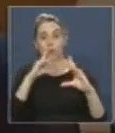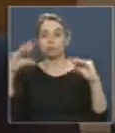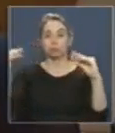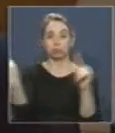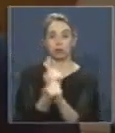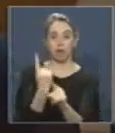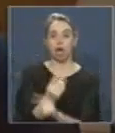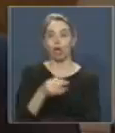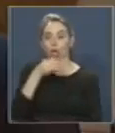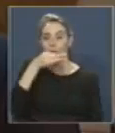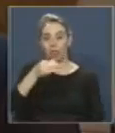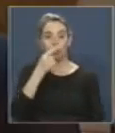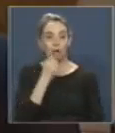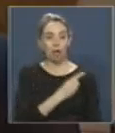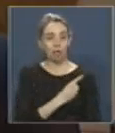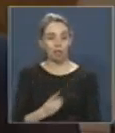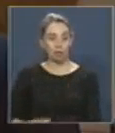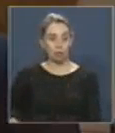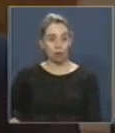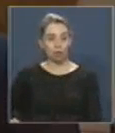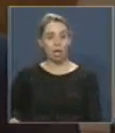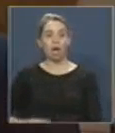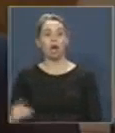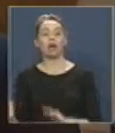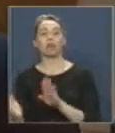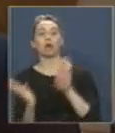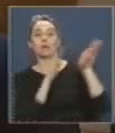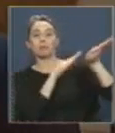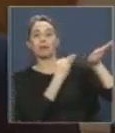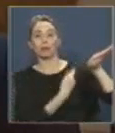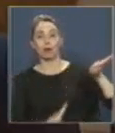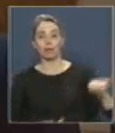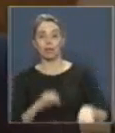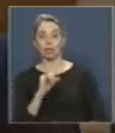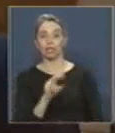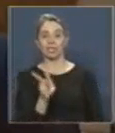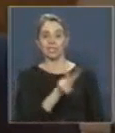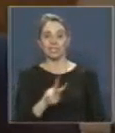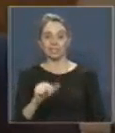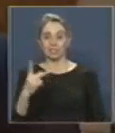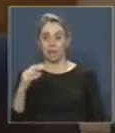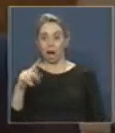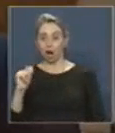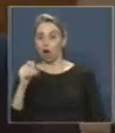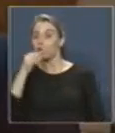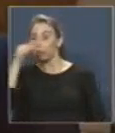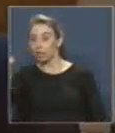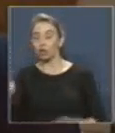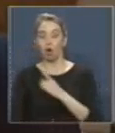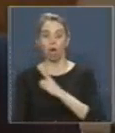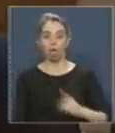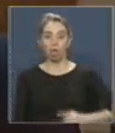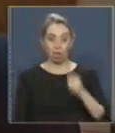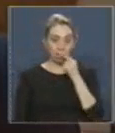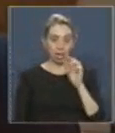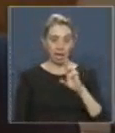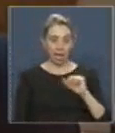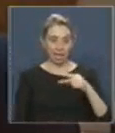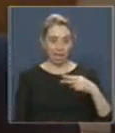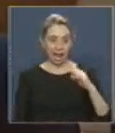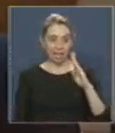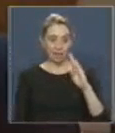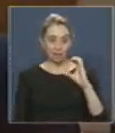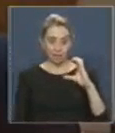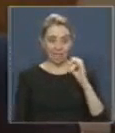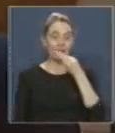dijo el diputado oficial de este gobierno, Isacort, lo dijo el diputado Jorge Rayo, que